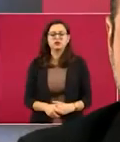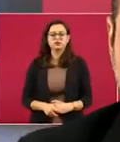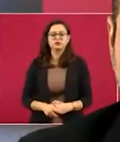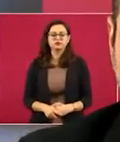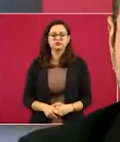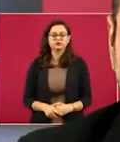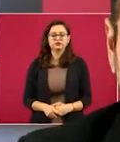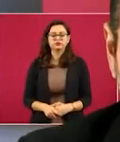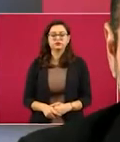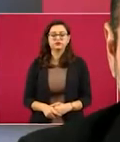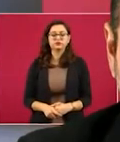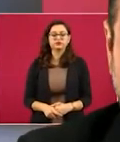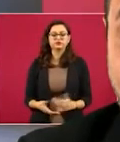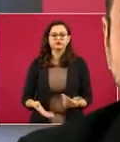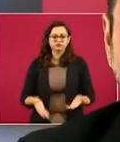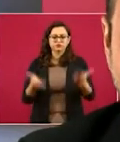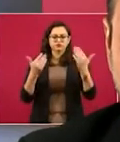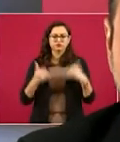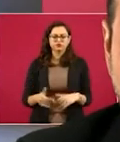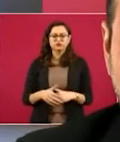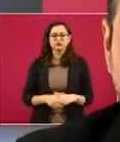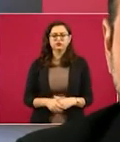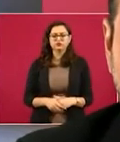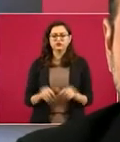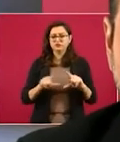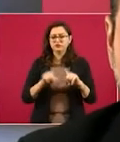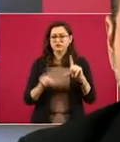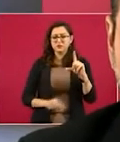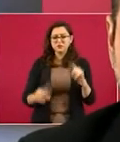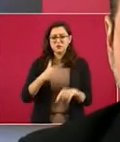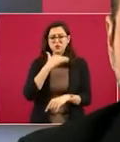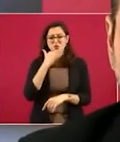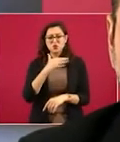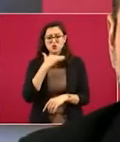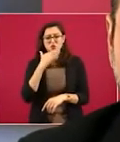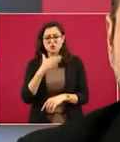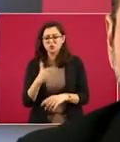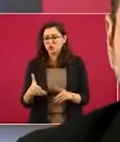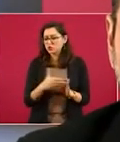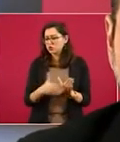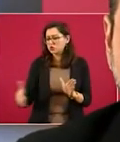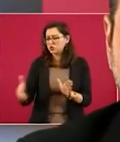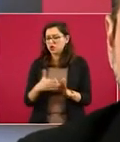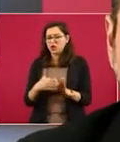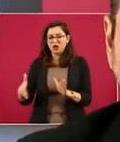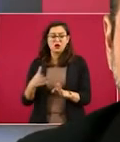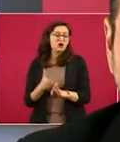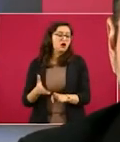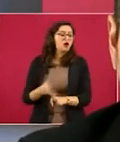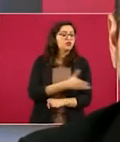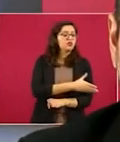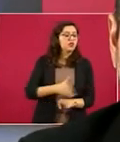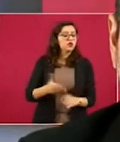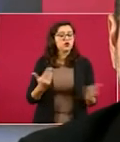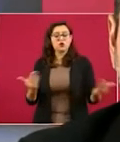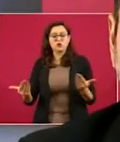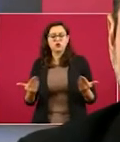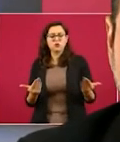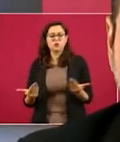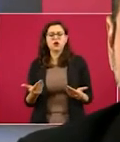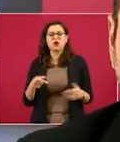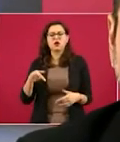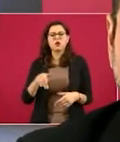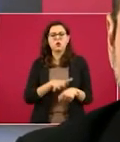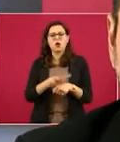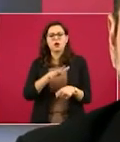pandemia o el 40% de la población reporta tener hoy una condición peor de economía